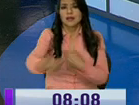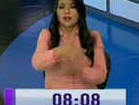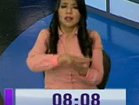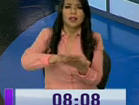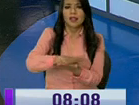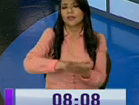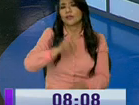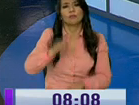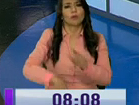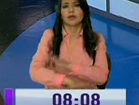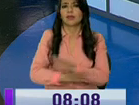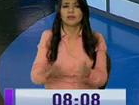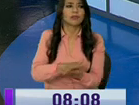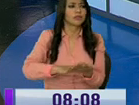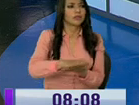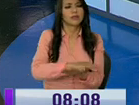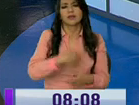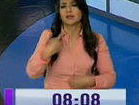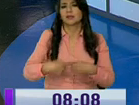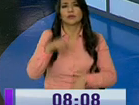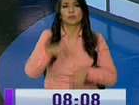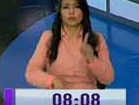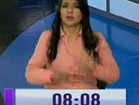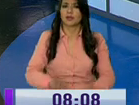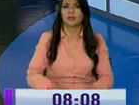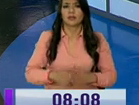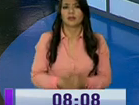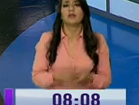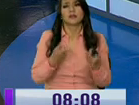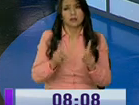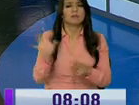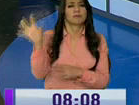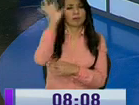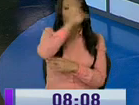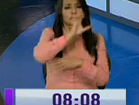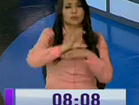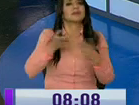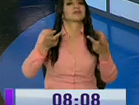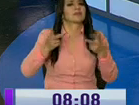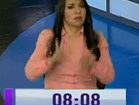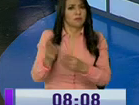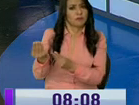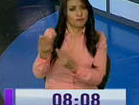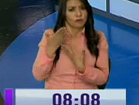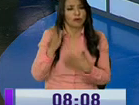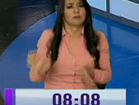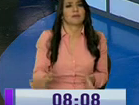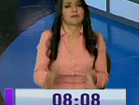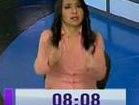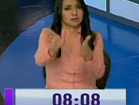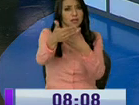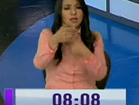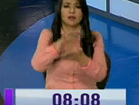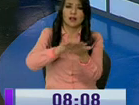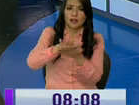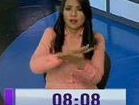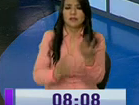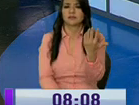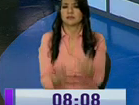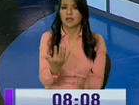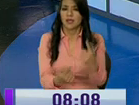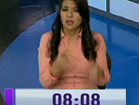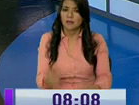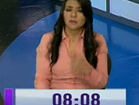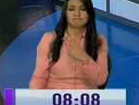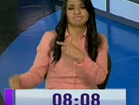desmanes, se tenga que caotizar no solo nuestra ciudad, sino las diferentes provincias donde también hay reportes de cierres de vías, de desmanes, de quemas de llantas,